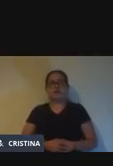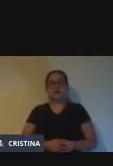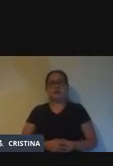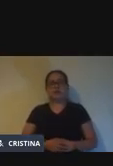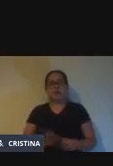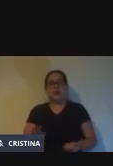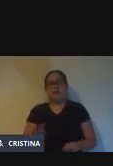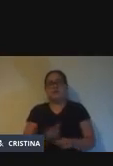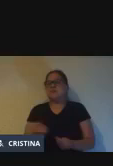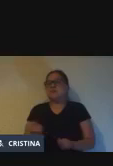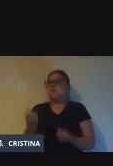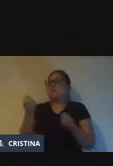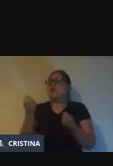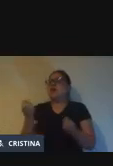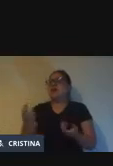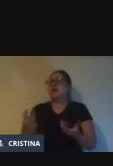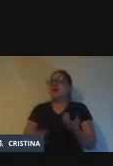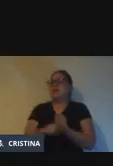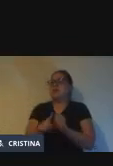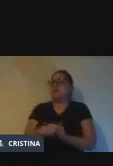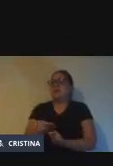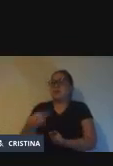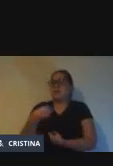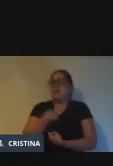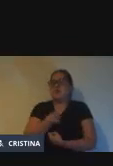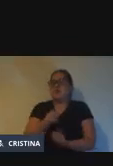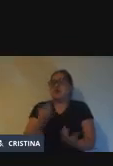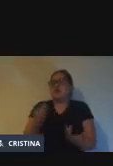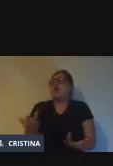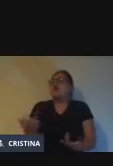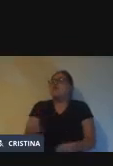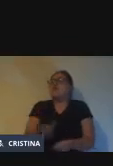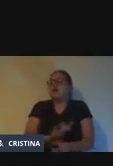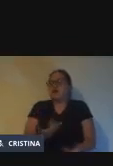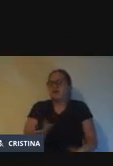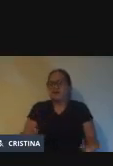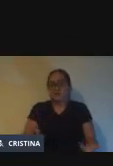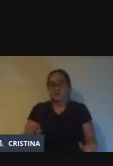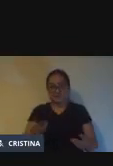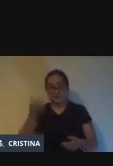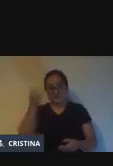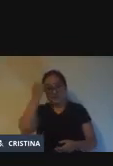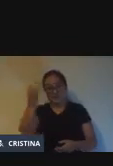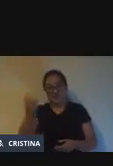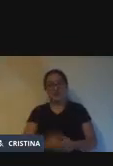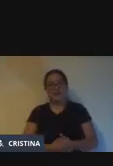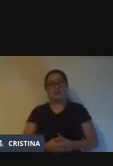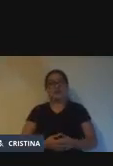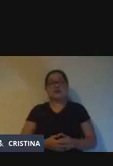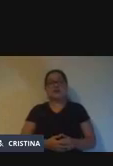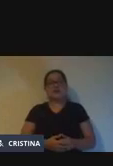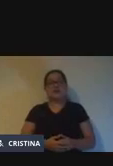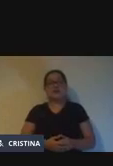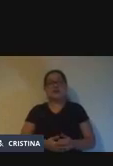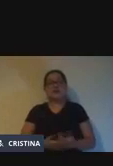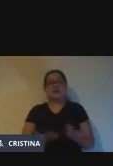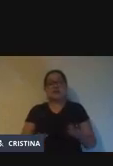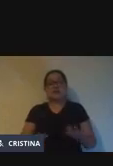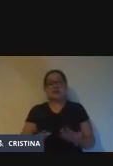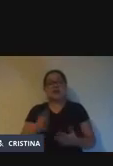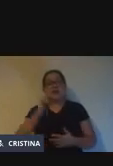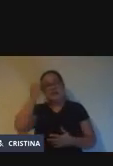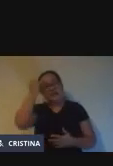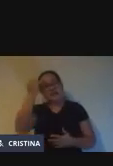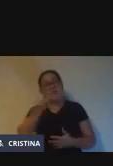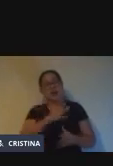les importa? Bueno, es mi problema, ¿no? ¿Cuál es tu tema? Hemos estado viendo, por ejemplo, las personas que tomamos cursos en línea o que